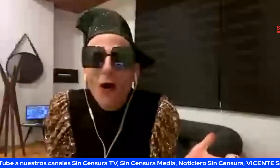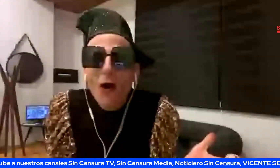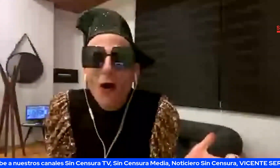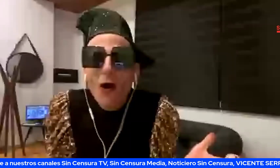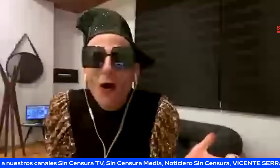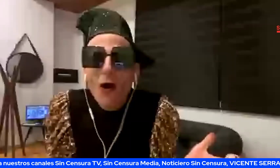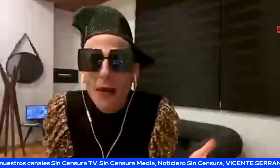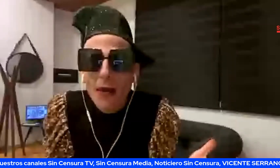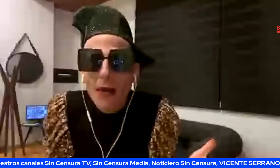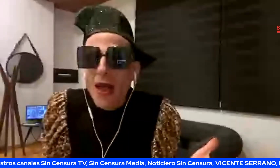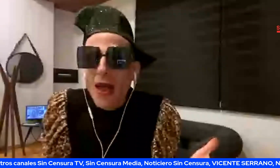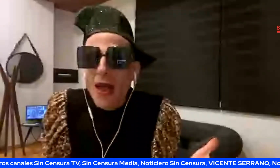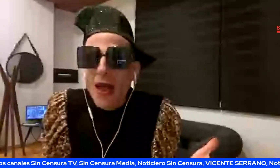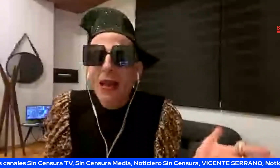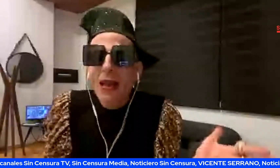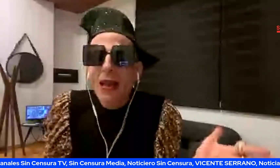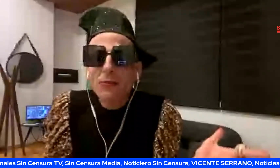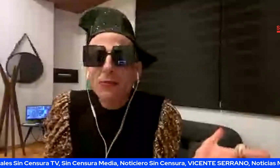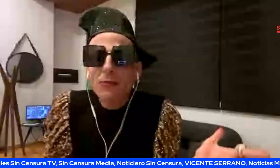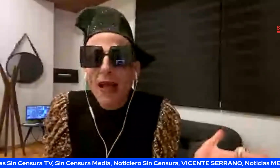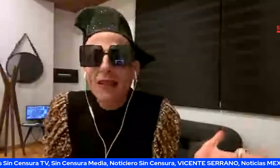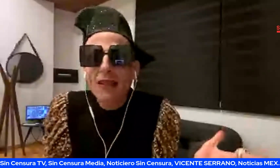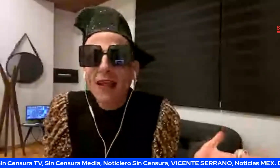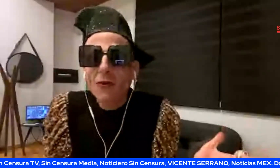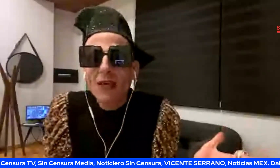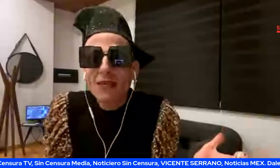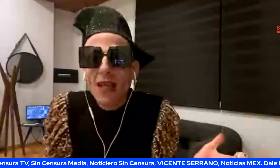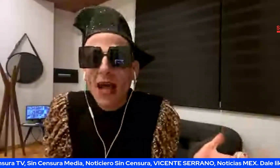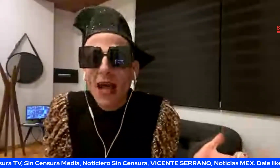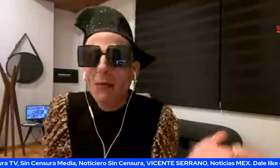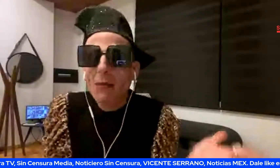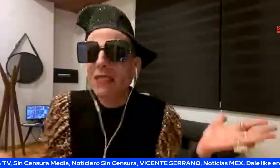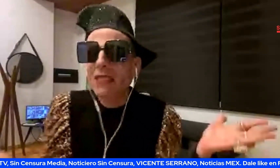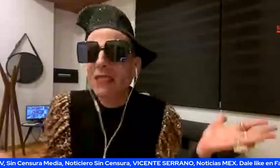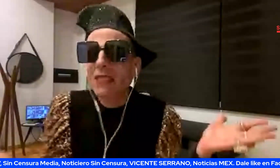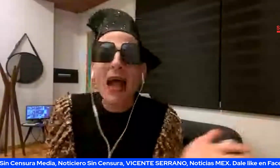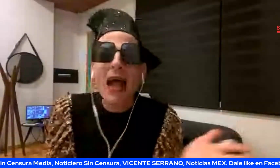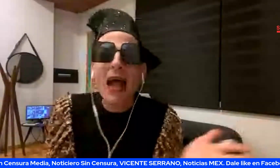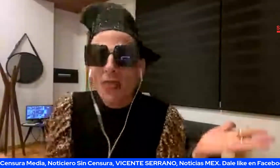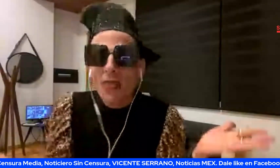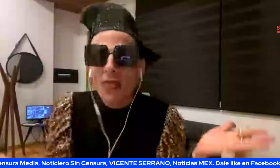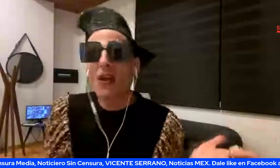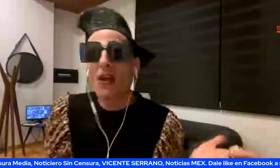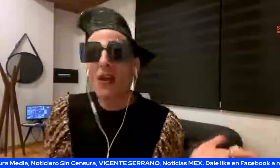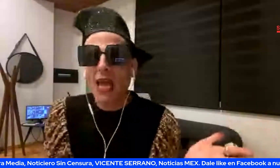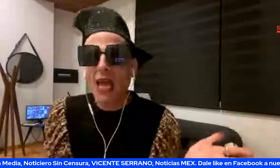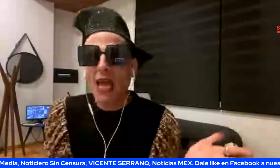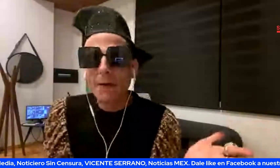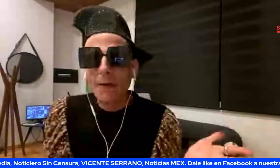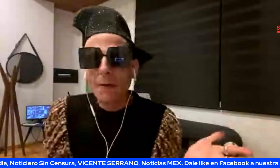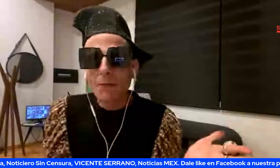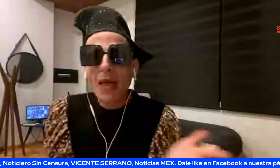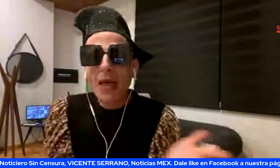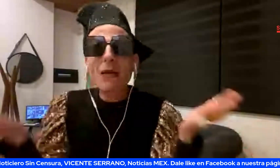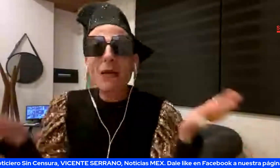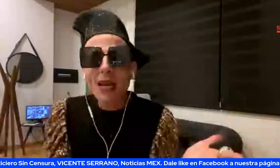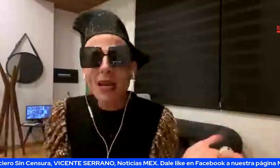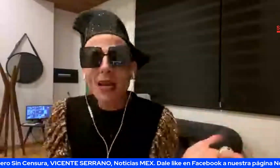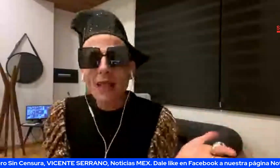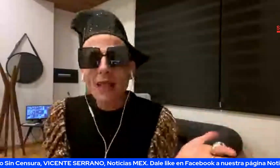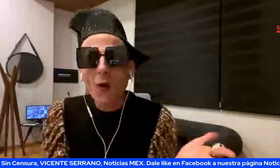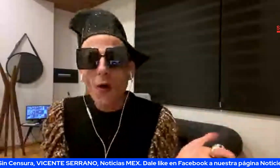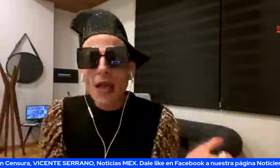1 país en breve a nivel recepción de cantidad de turistas. Nada más estamos a nada de Francia. ¿De qué me